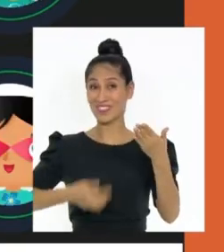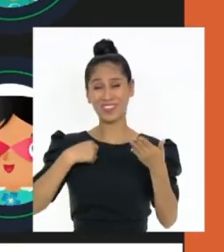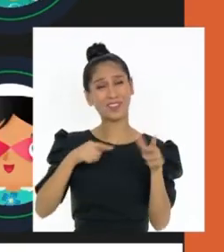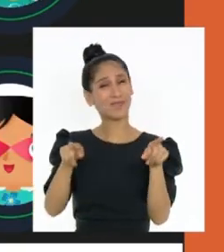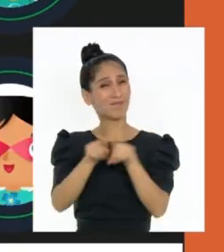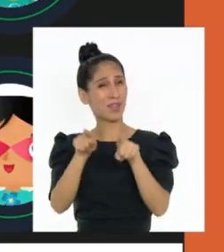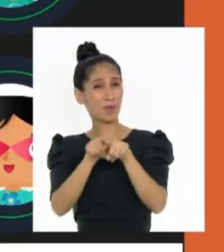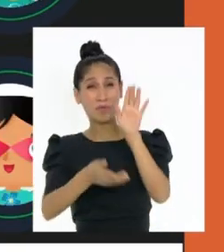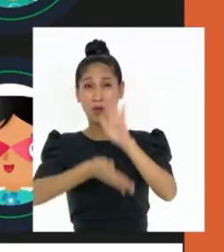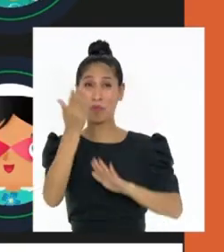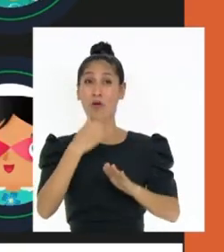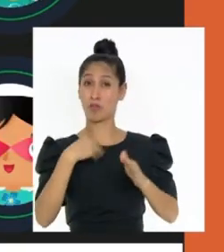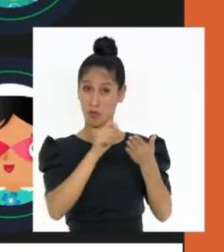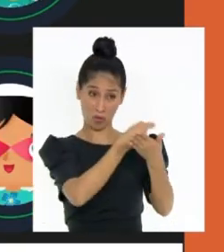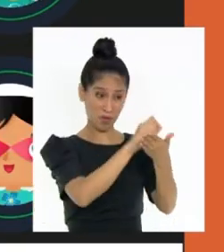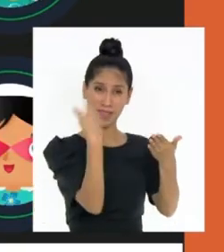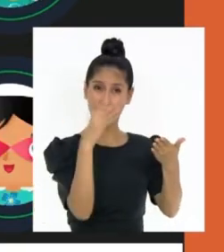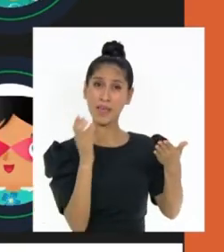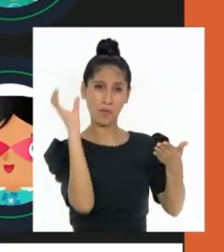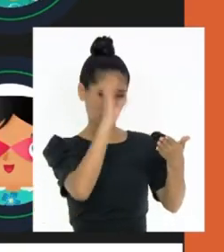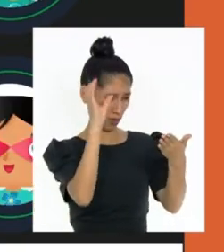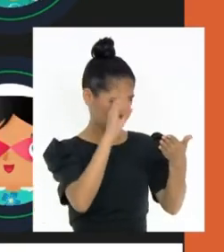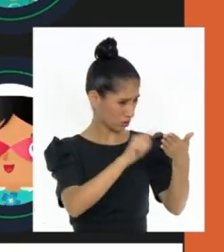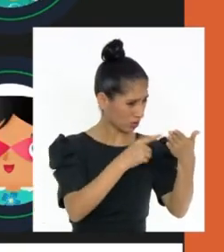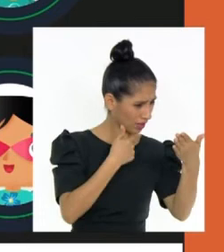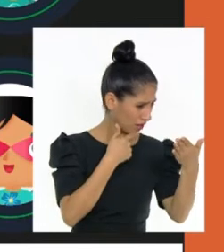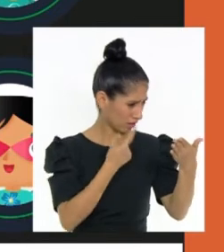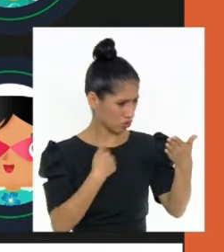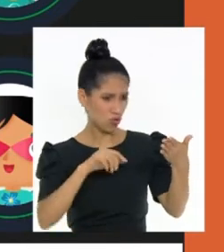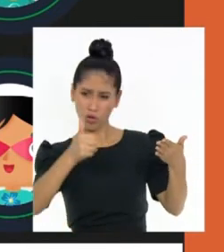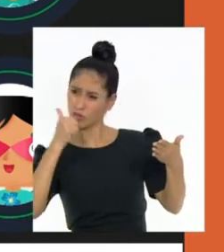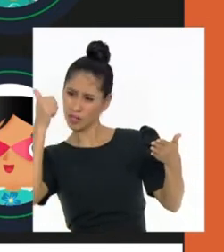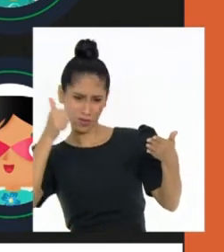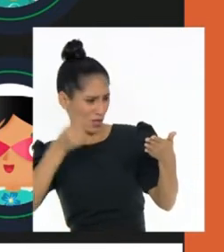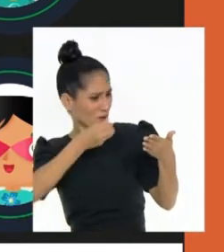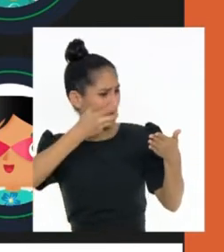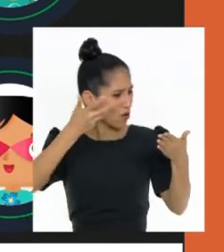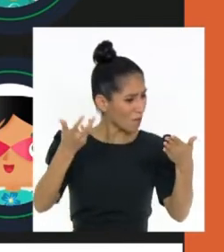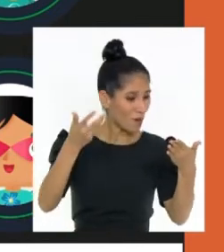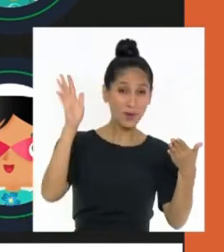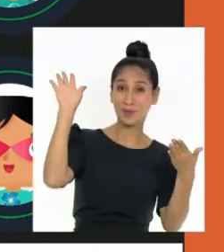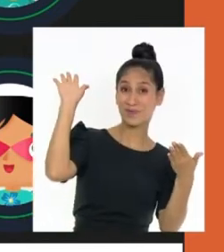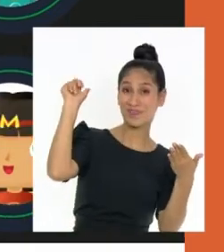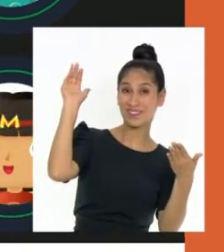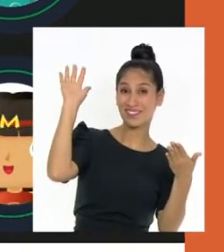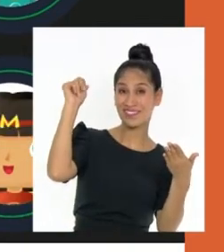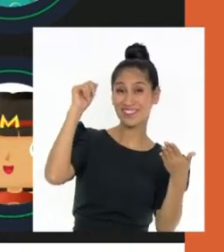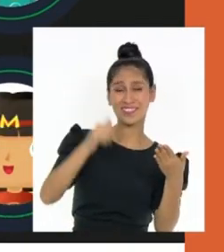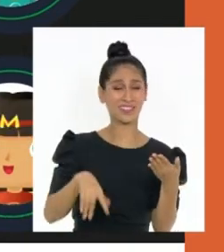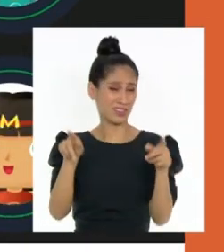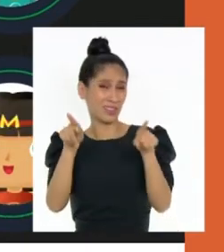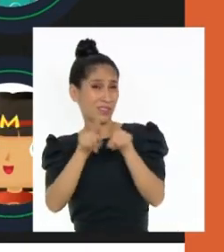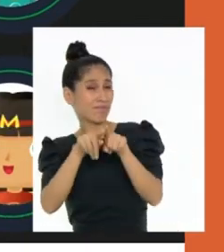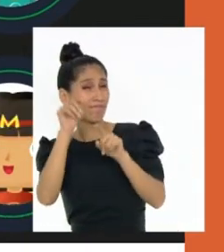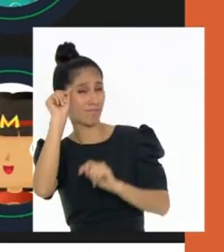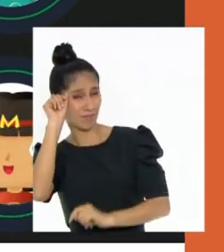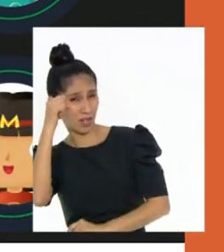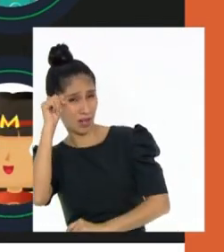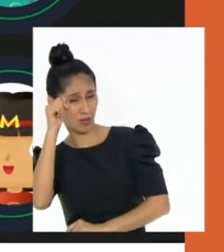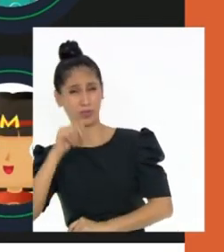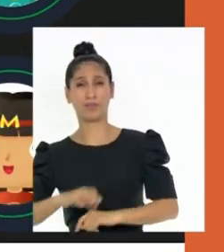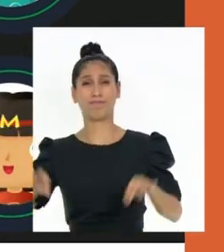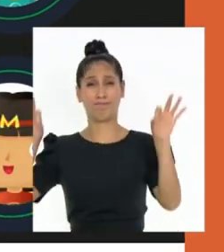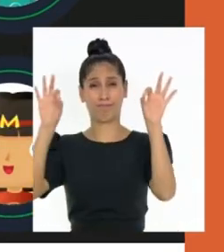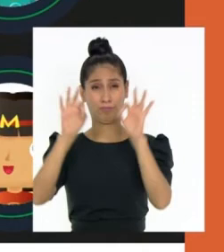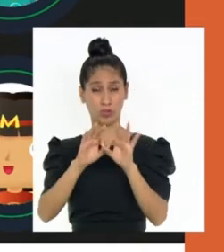debo buscar mis apuntes sobre a qué nos referimos cuando pensamos en el bien común. Itzi utsu tsautsu. Y no nos olvidemos de la necesidad